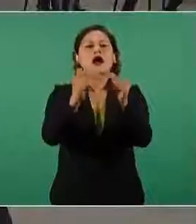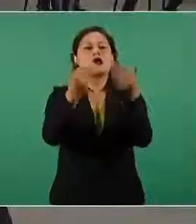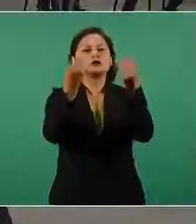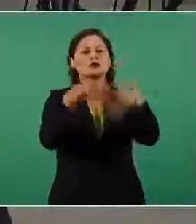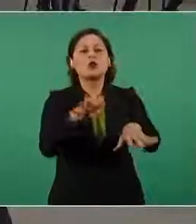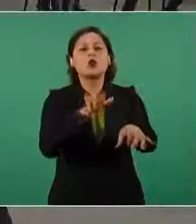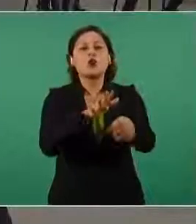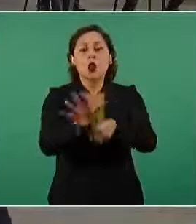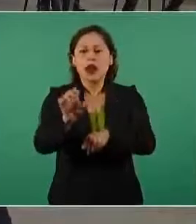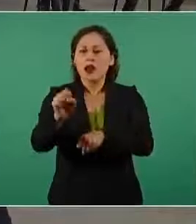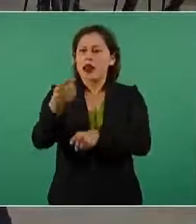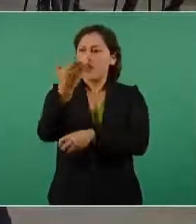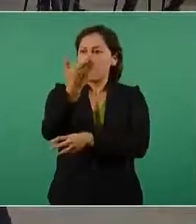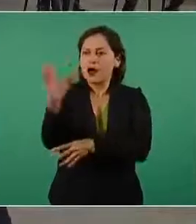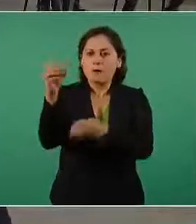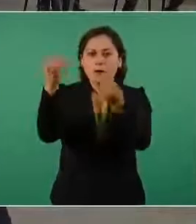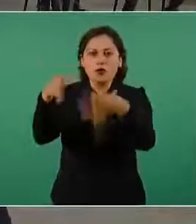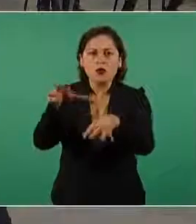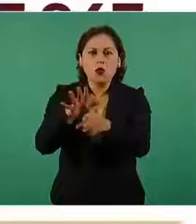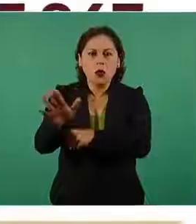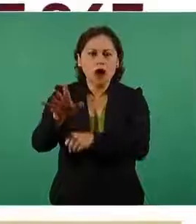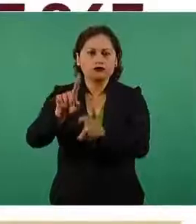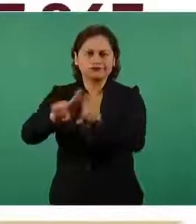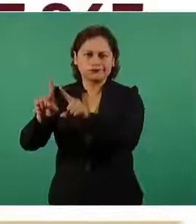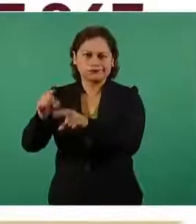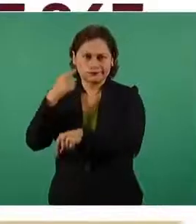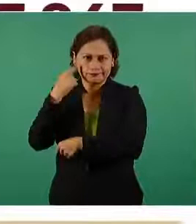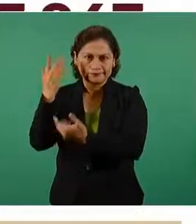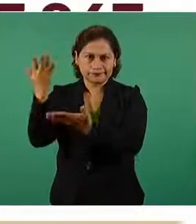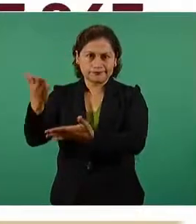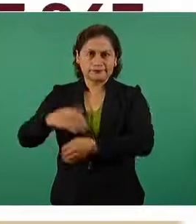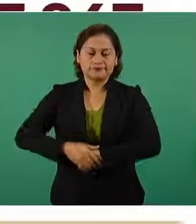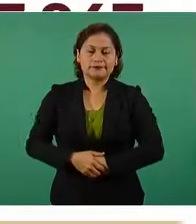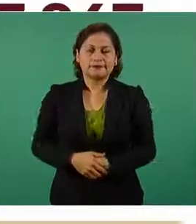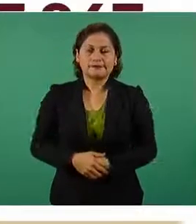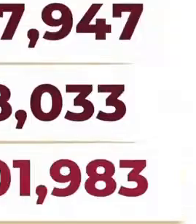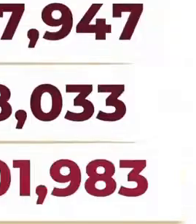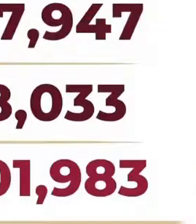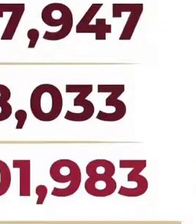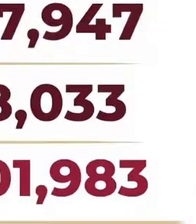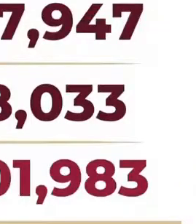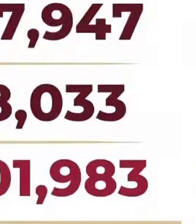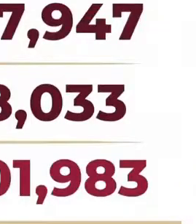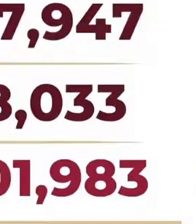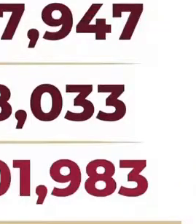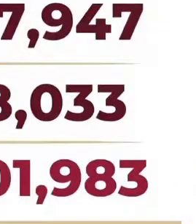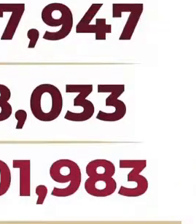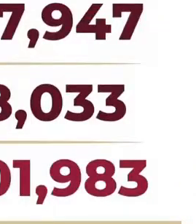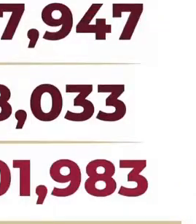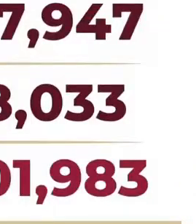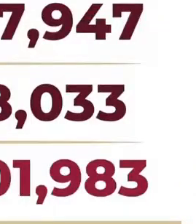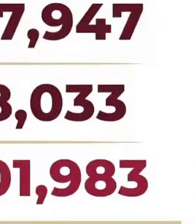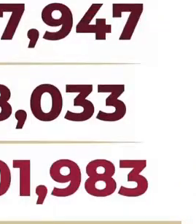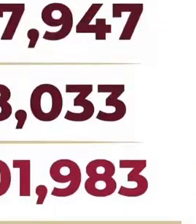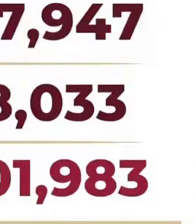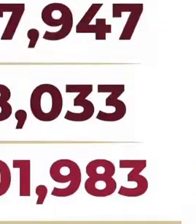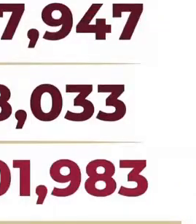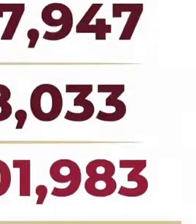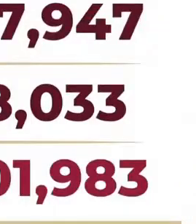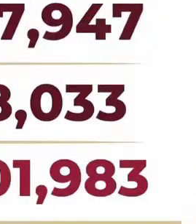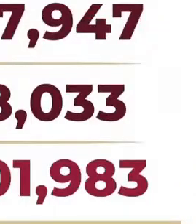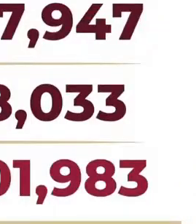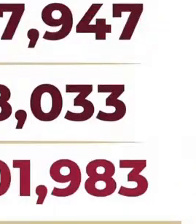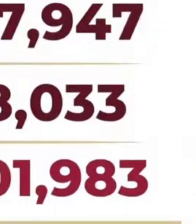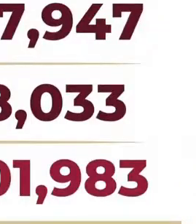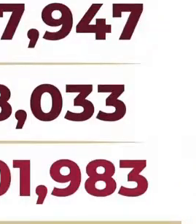enseres. En el censo se llevó a cabo del 28 de agosto al 3 de septiembre,